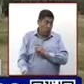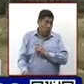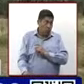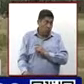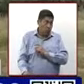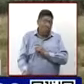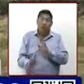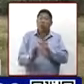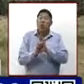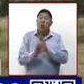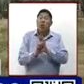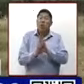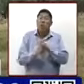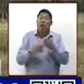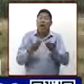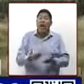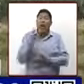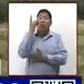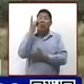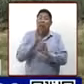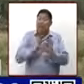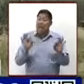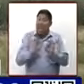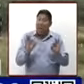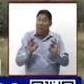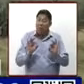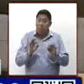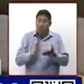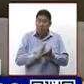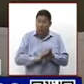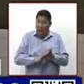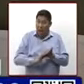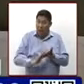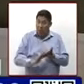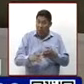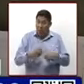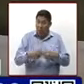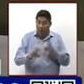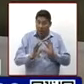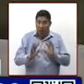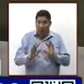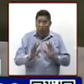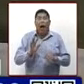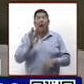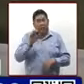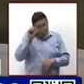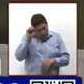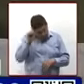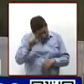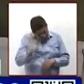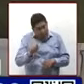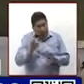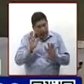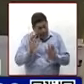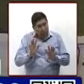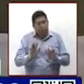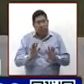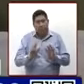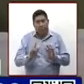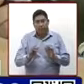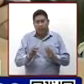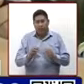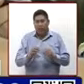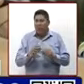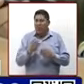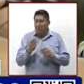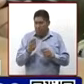tienen antecedentes o casos pendientes, ¿van a ser liberados? Justamente por eso le decía, si es que se tiene o no, se va a determinar en